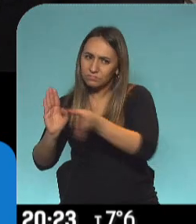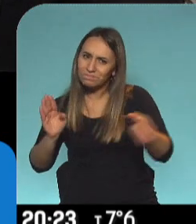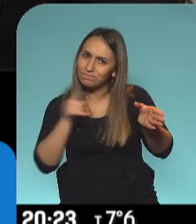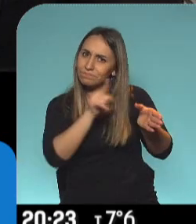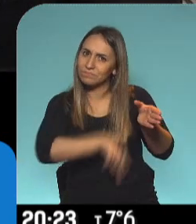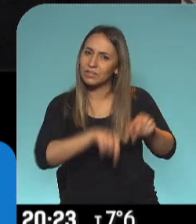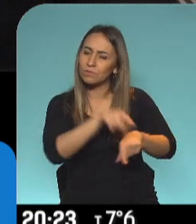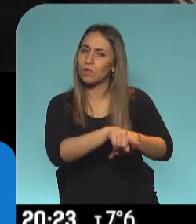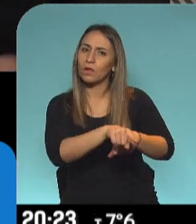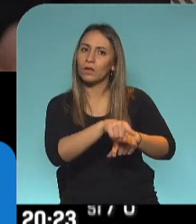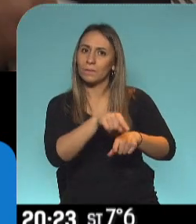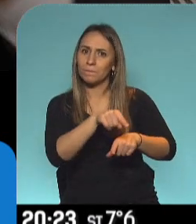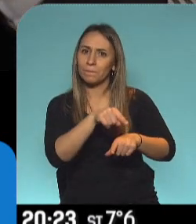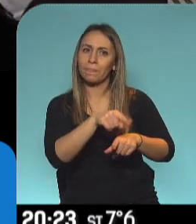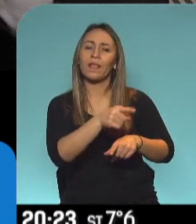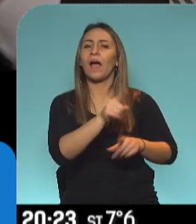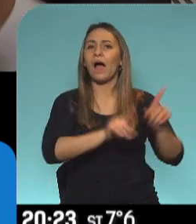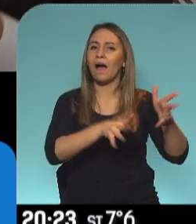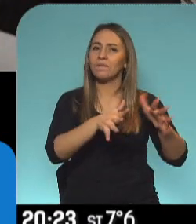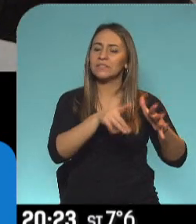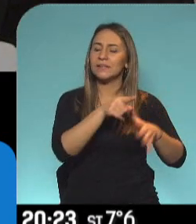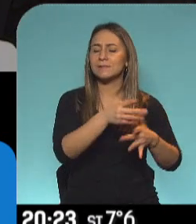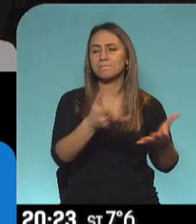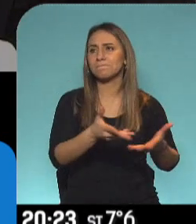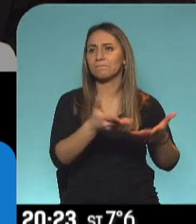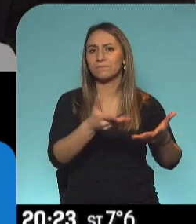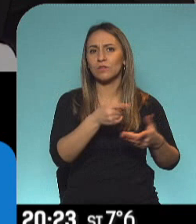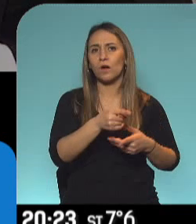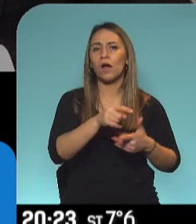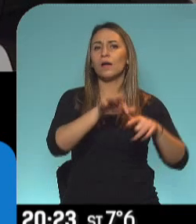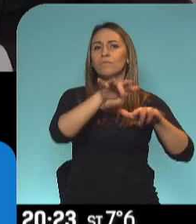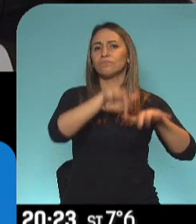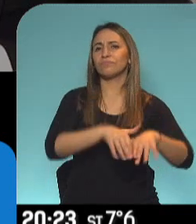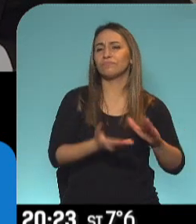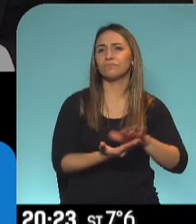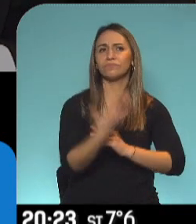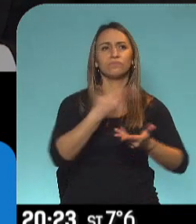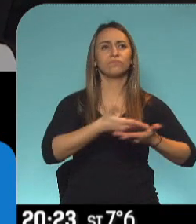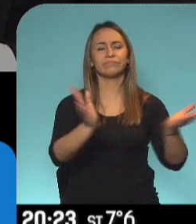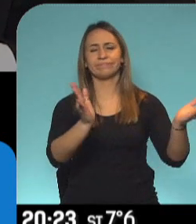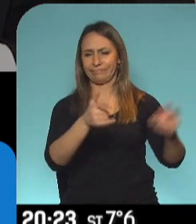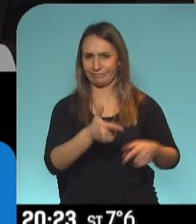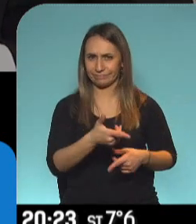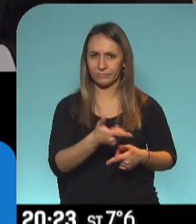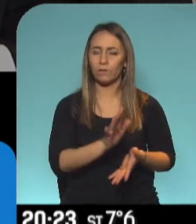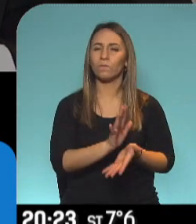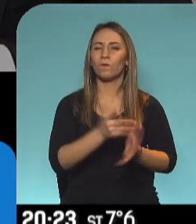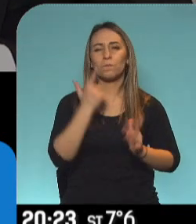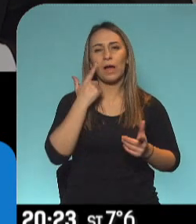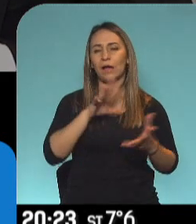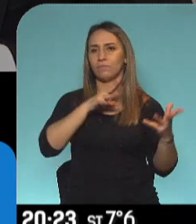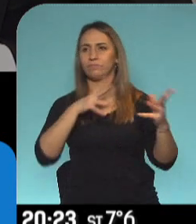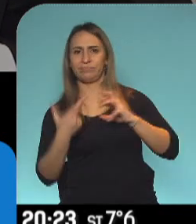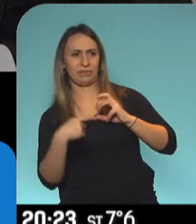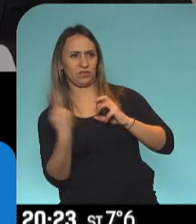pasar cuando se sueltan este tipo de versiones y se trata de hacer política con la muerte de una persona. Para nosotros